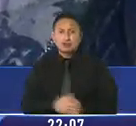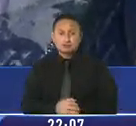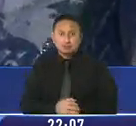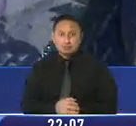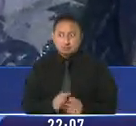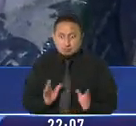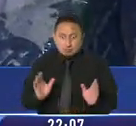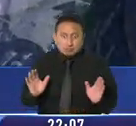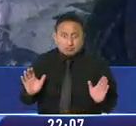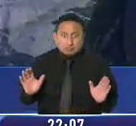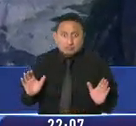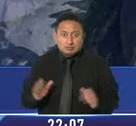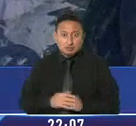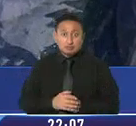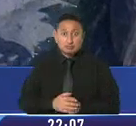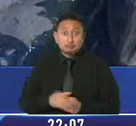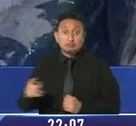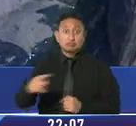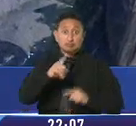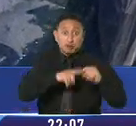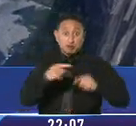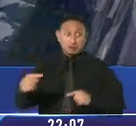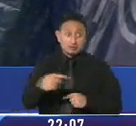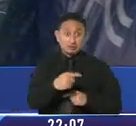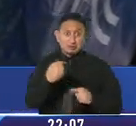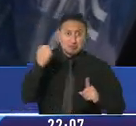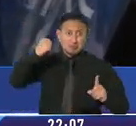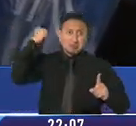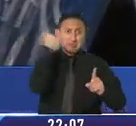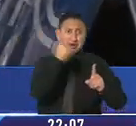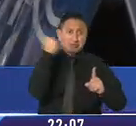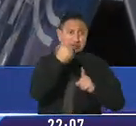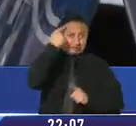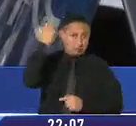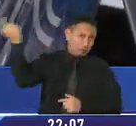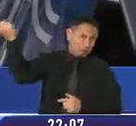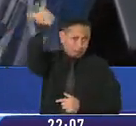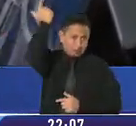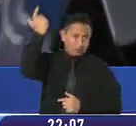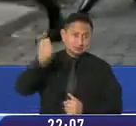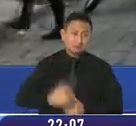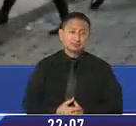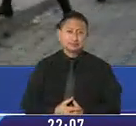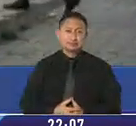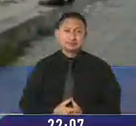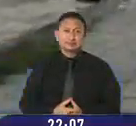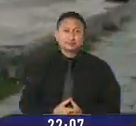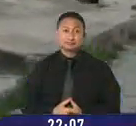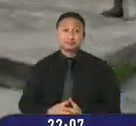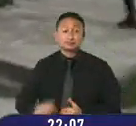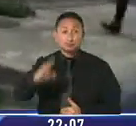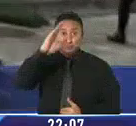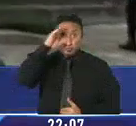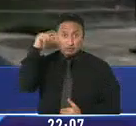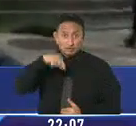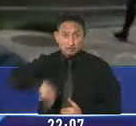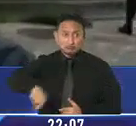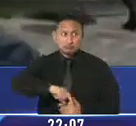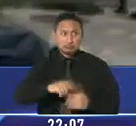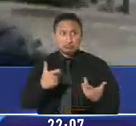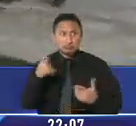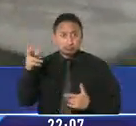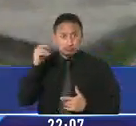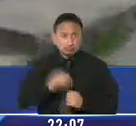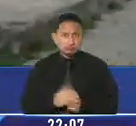sé nada. Y ahí entonces se acercaron donde mi amiga y comenzaron a pegarle y le rompieron la cabeza con la cacha de la pistola. Policías que patrullaban por el sector escucharon